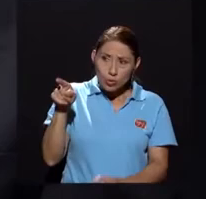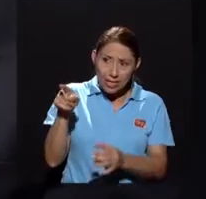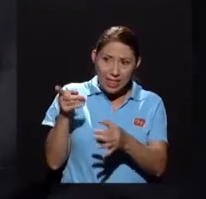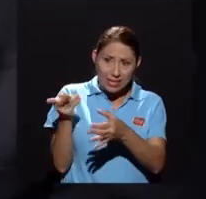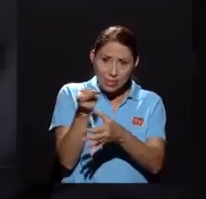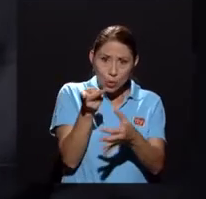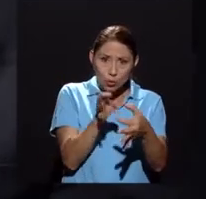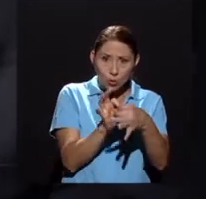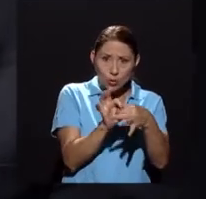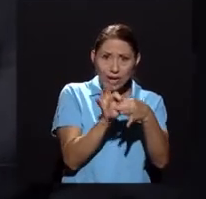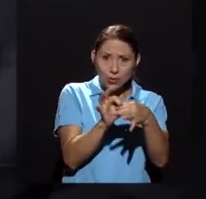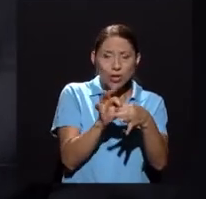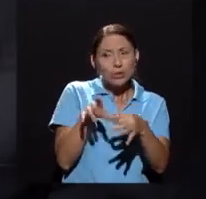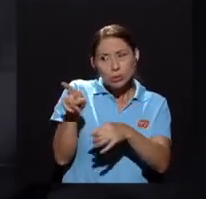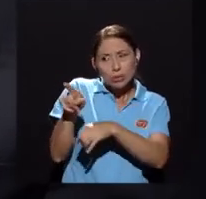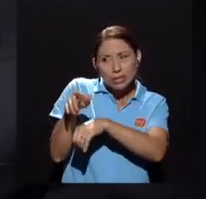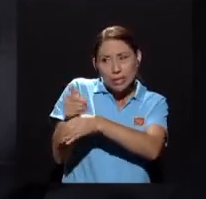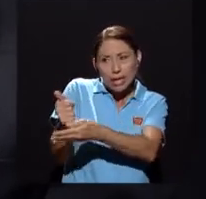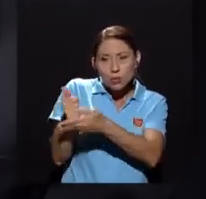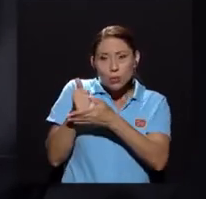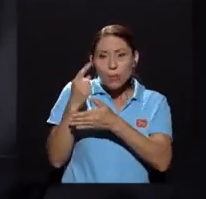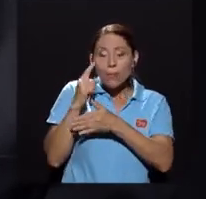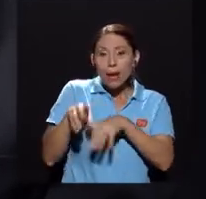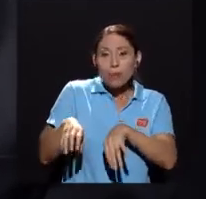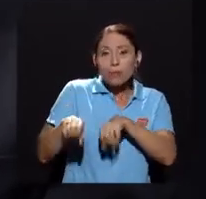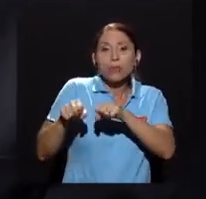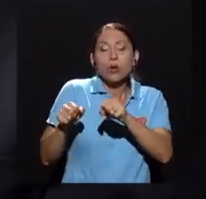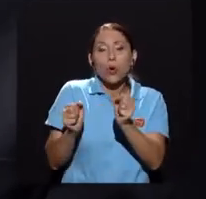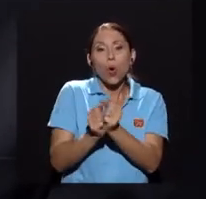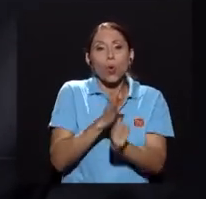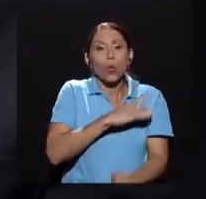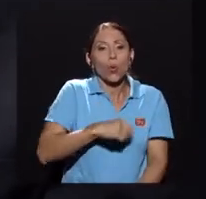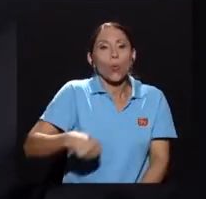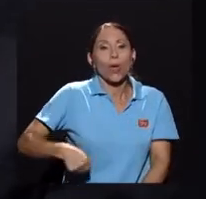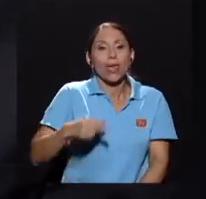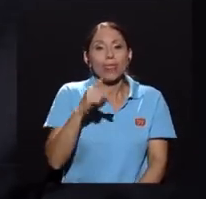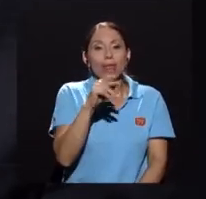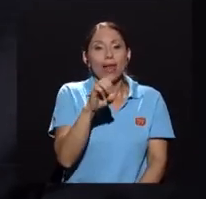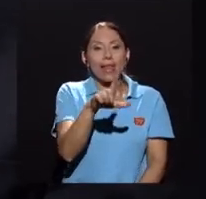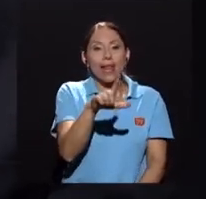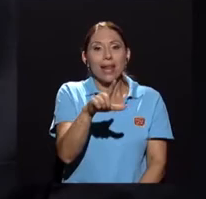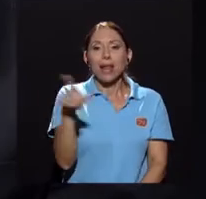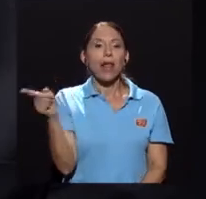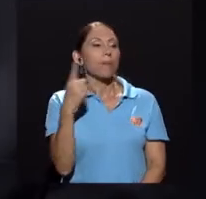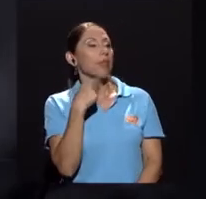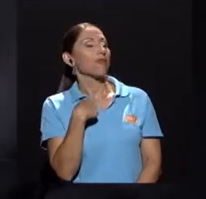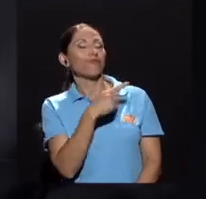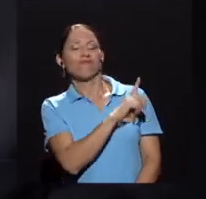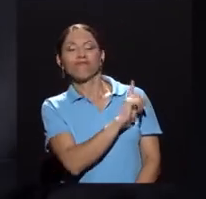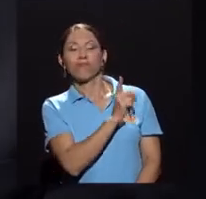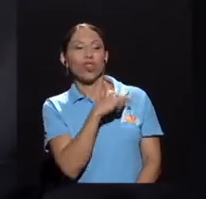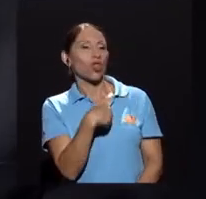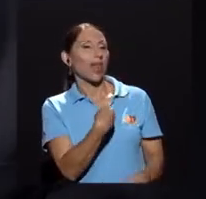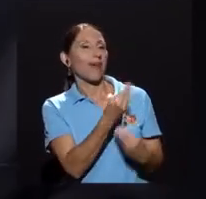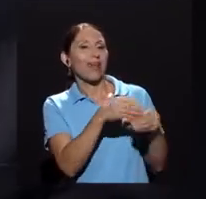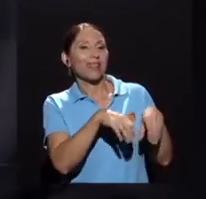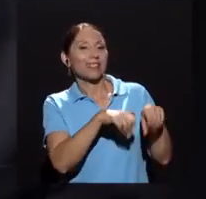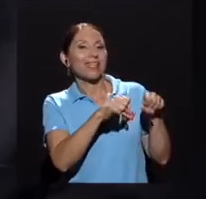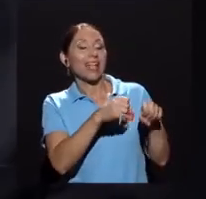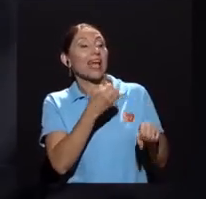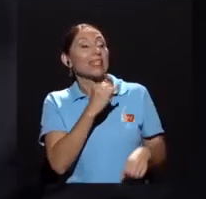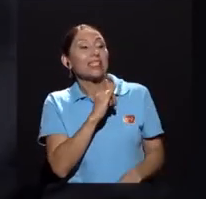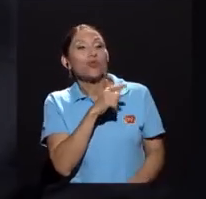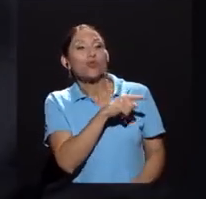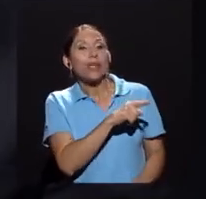la cita con don daniel y me dijo no te lavar no te la va a dar si vas llamando y mandando